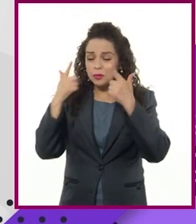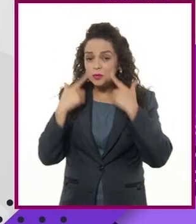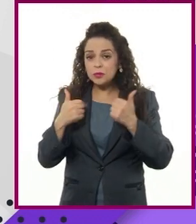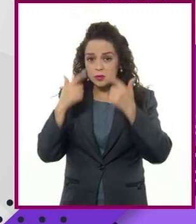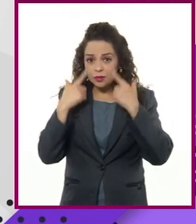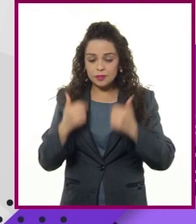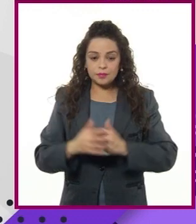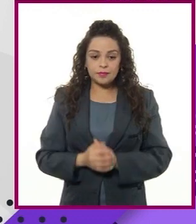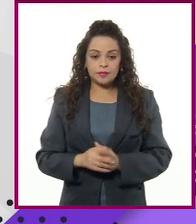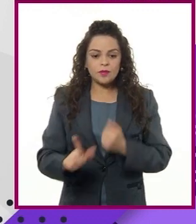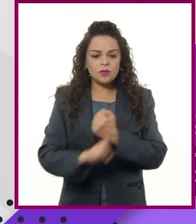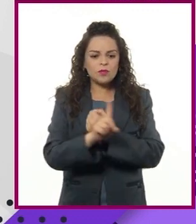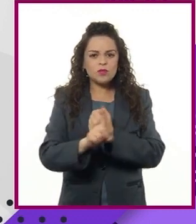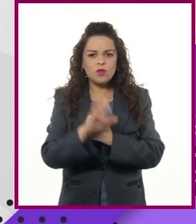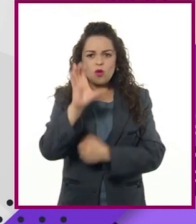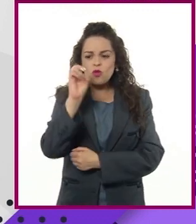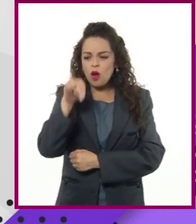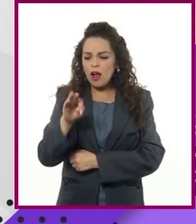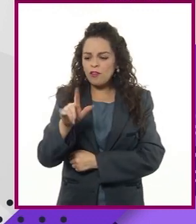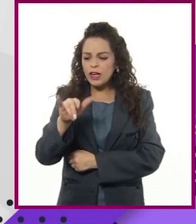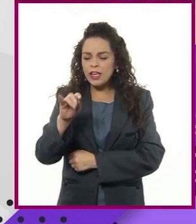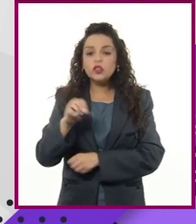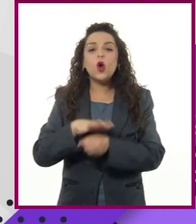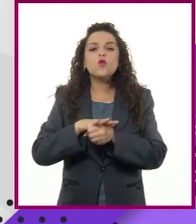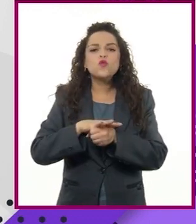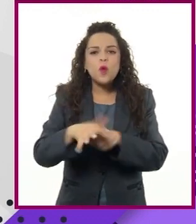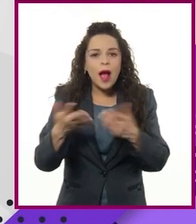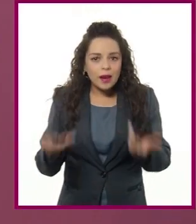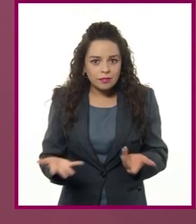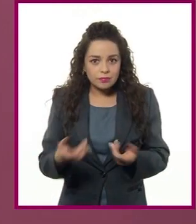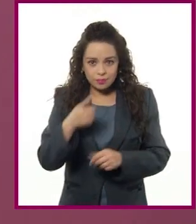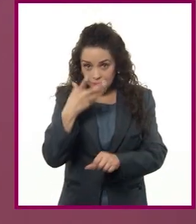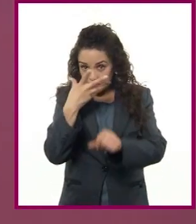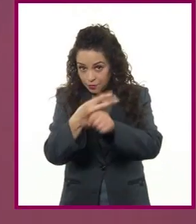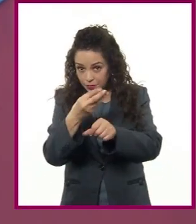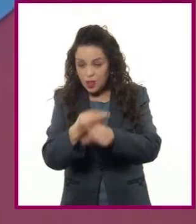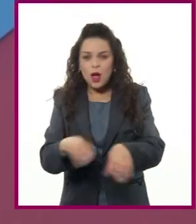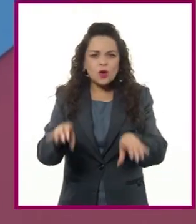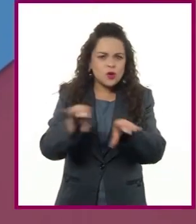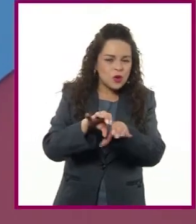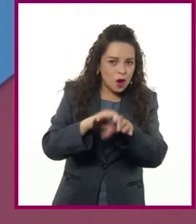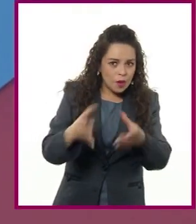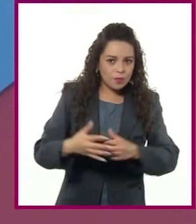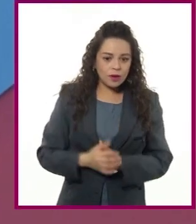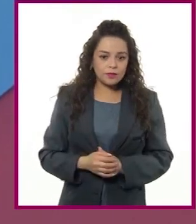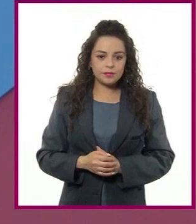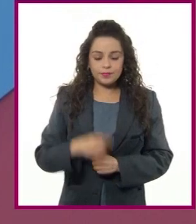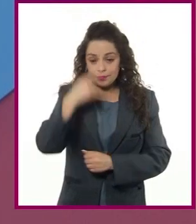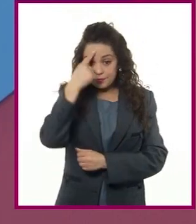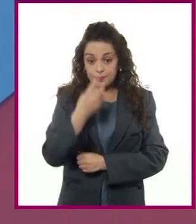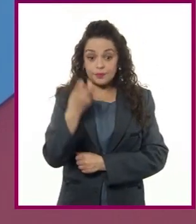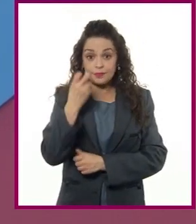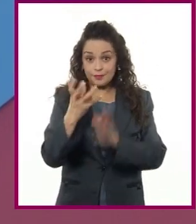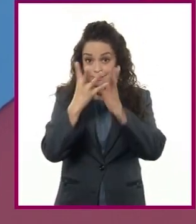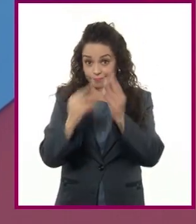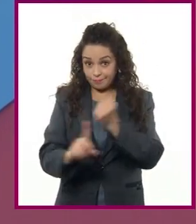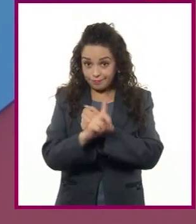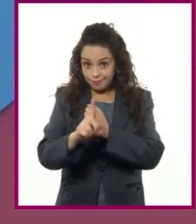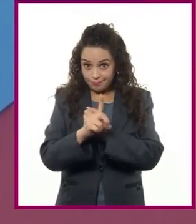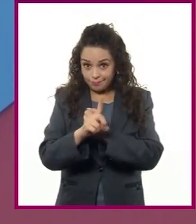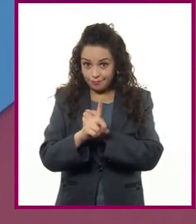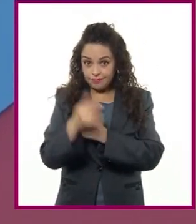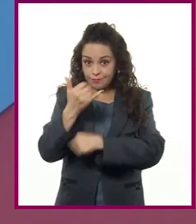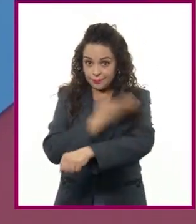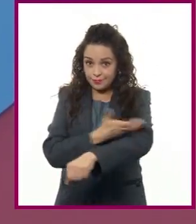¿Cuál es el conflicto? ¿Cómo lo solucionarían? Para orientar la solución y poder acompañar a Lucía, les